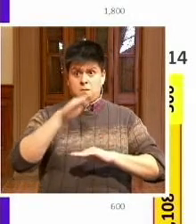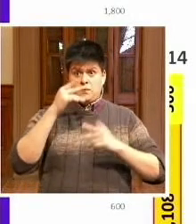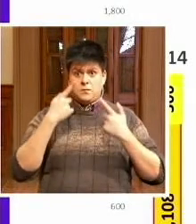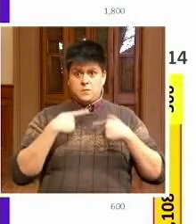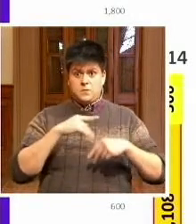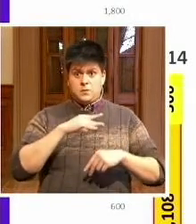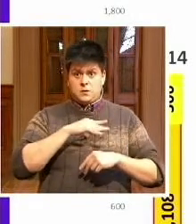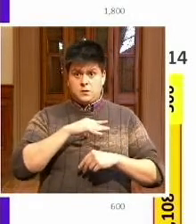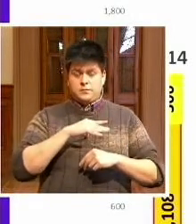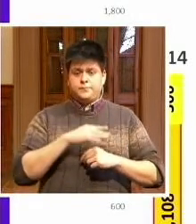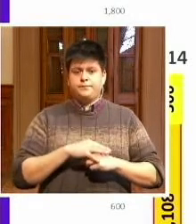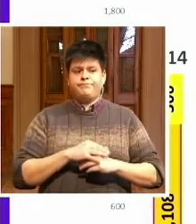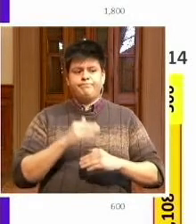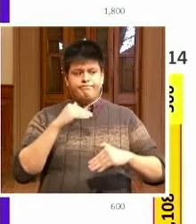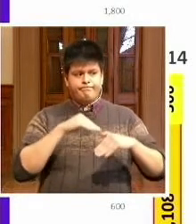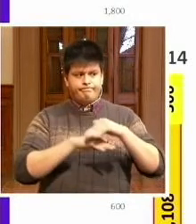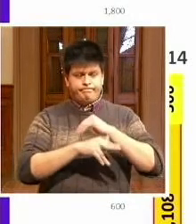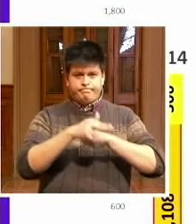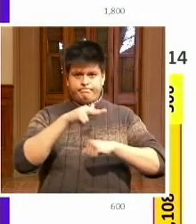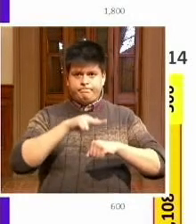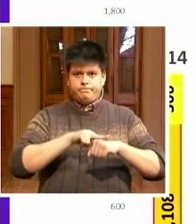pacientes internados,